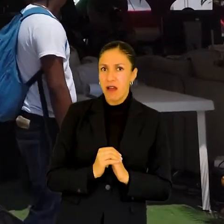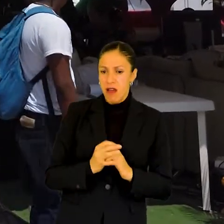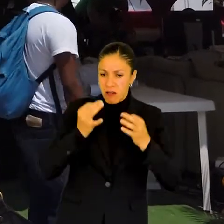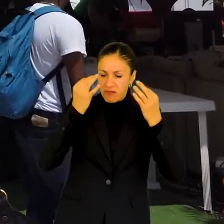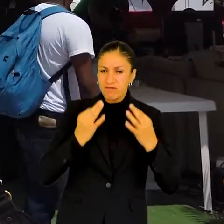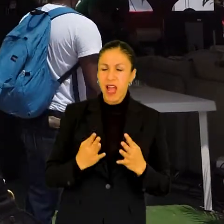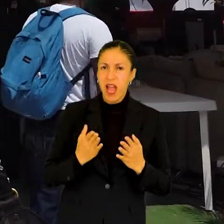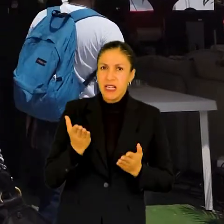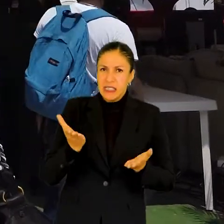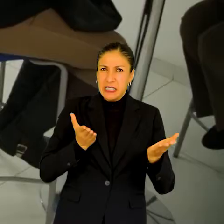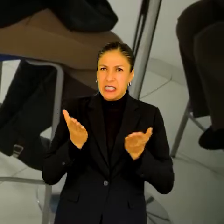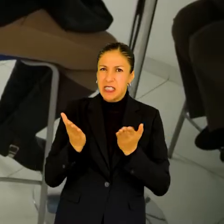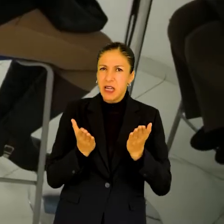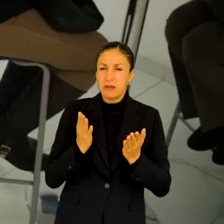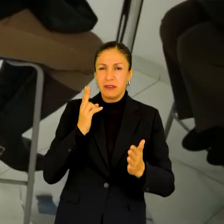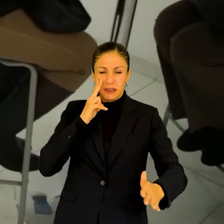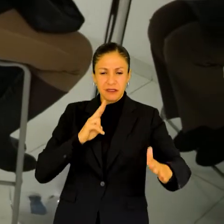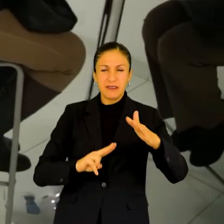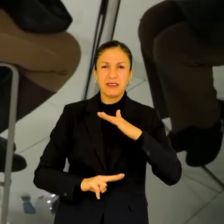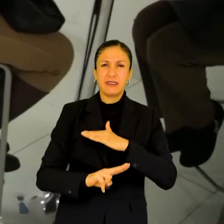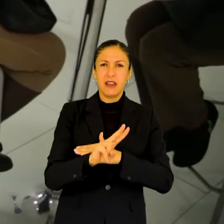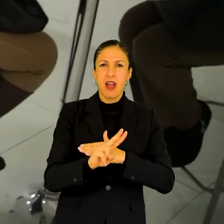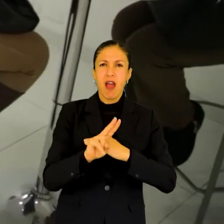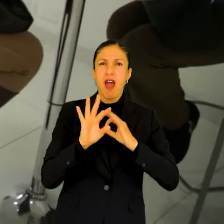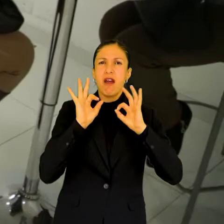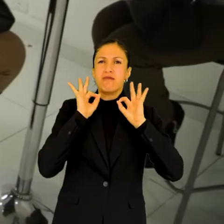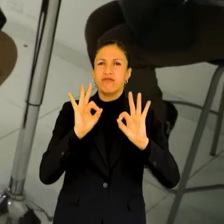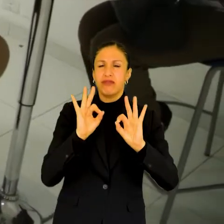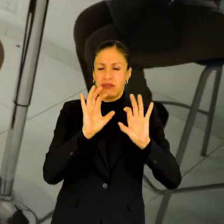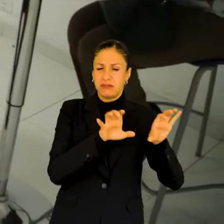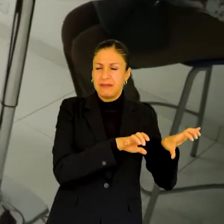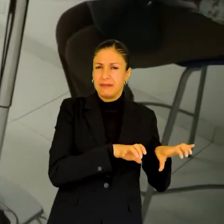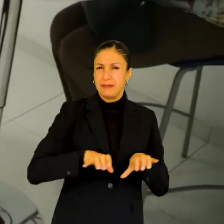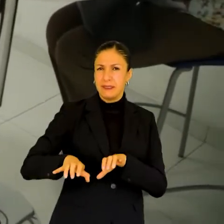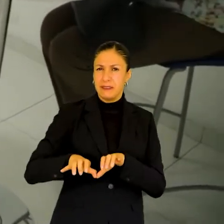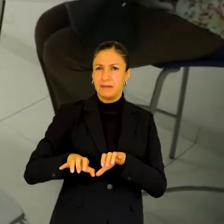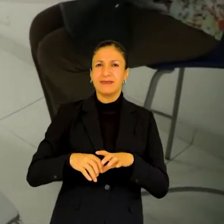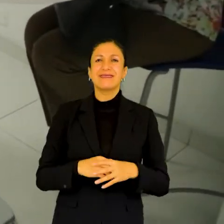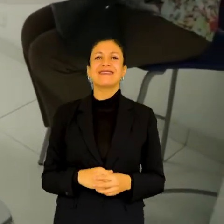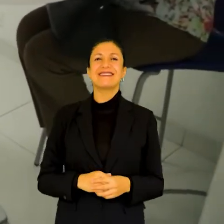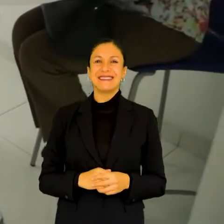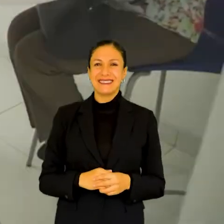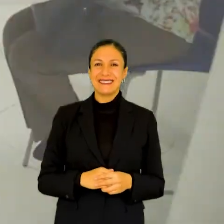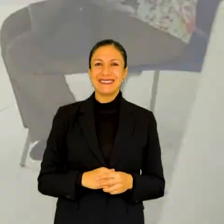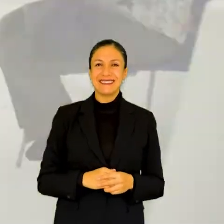prestación de un servicio con transparencia, eficiencia y eficacia.